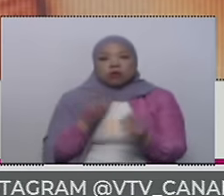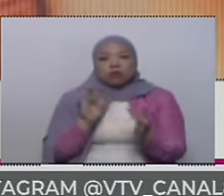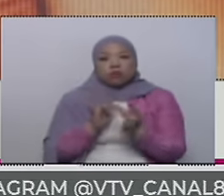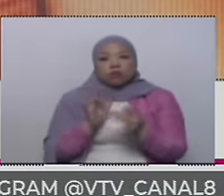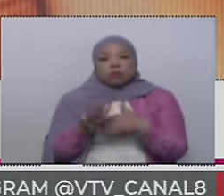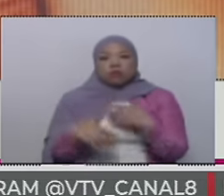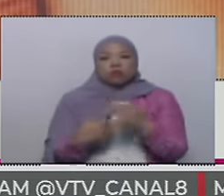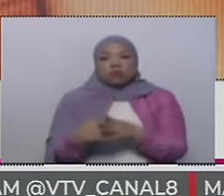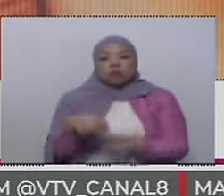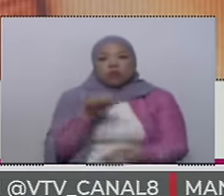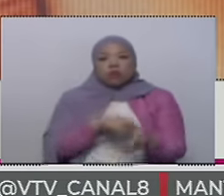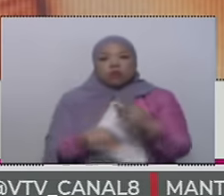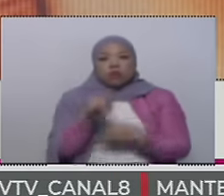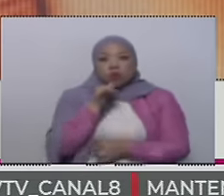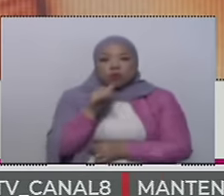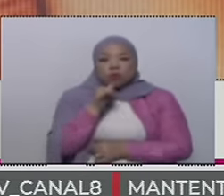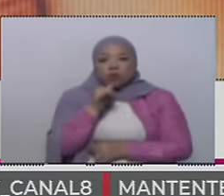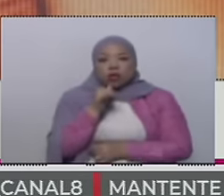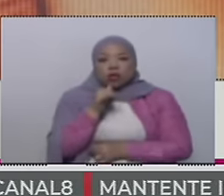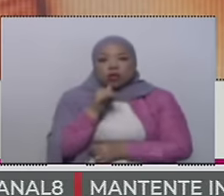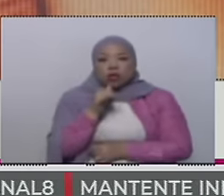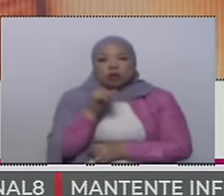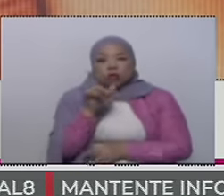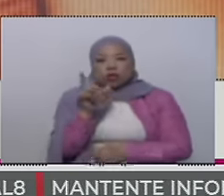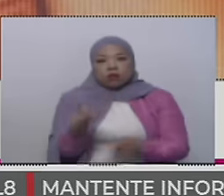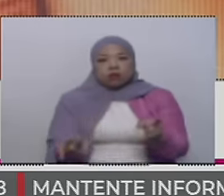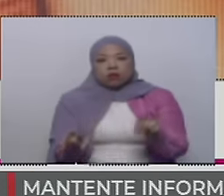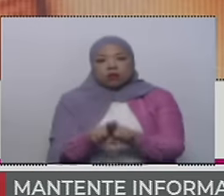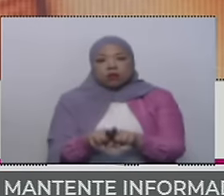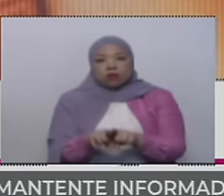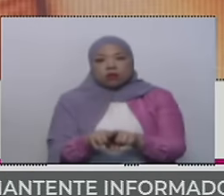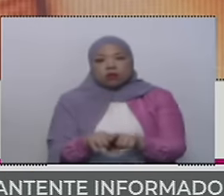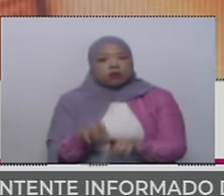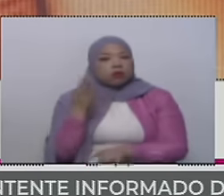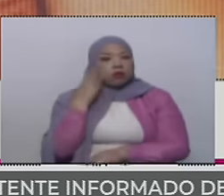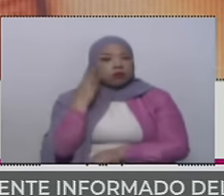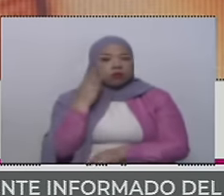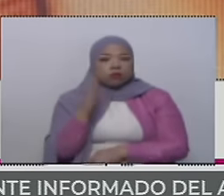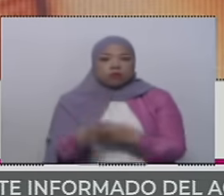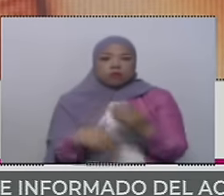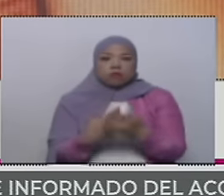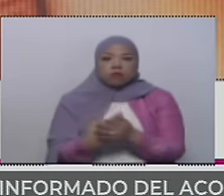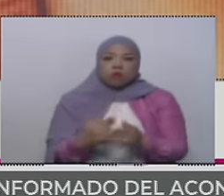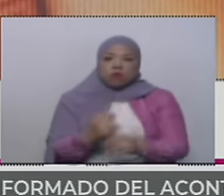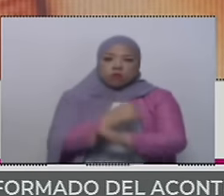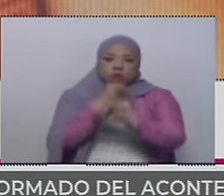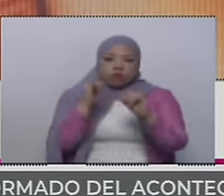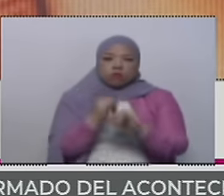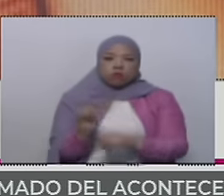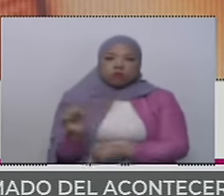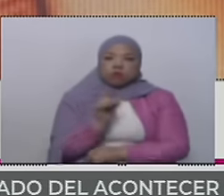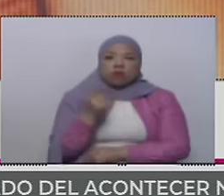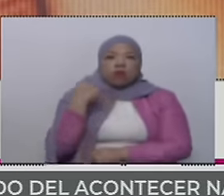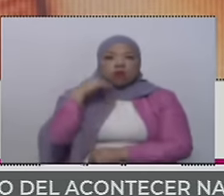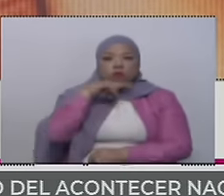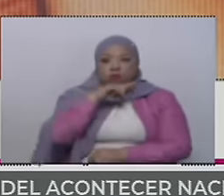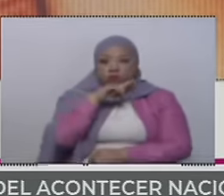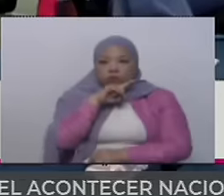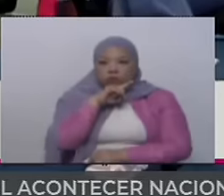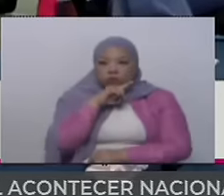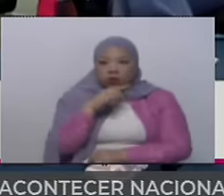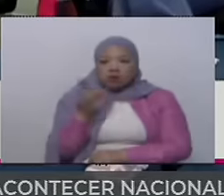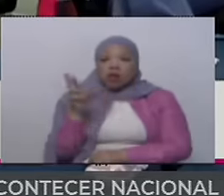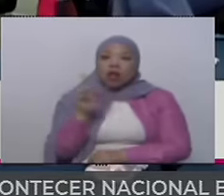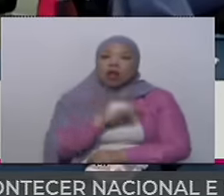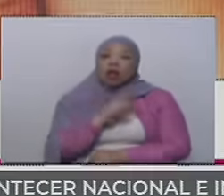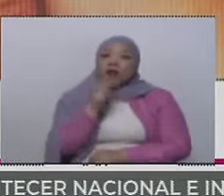se diagnostique, se trate y se sane. Bueno, feliz mes de octubre, mes rosa, y ahora nos